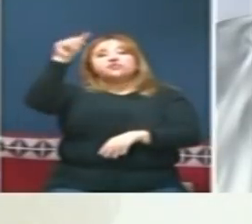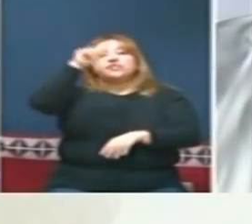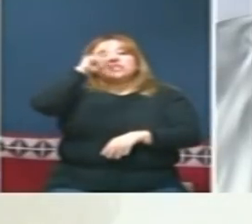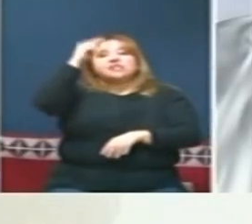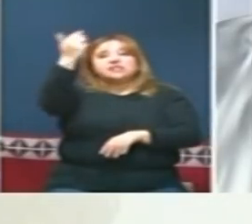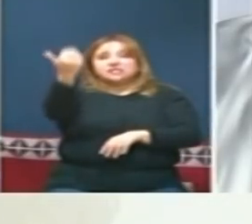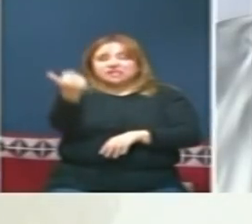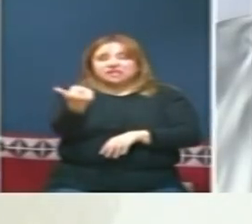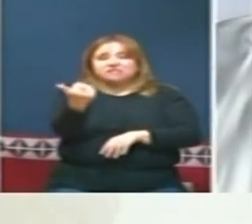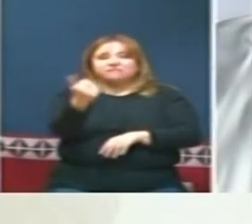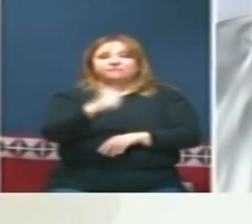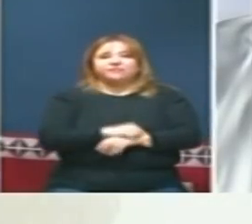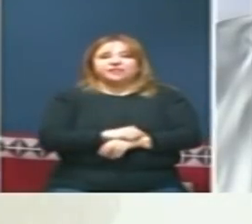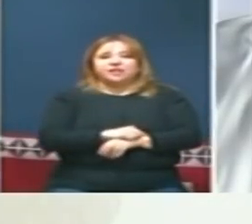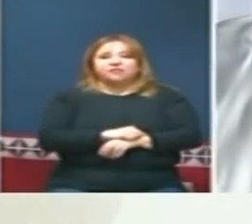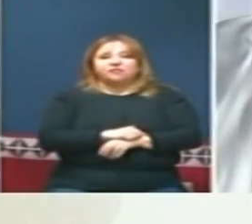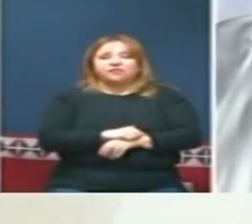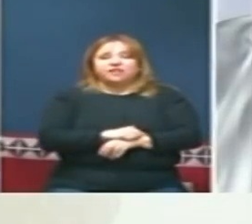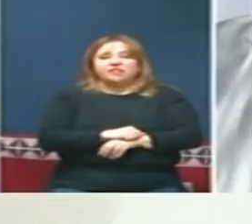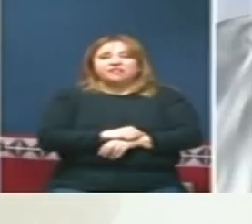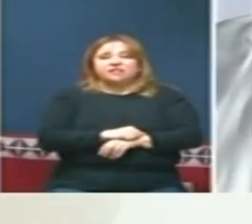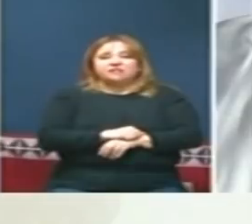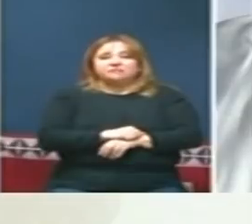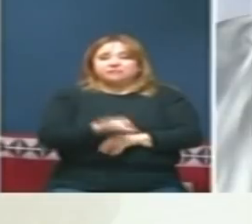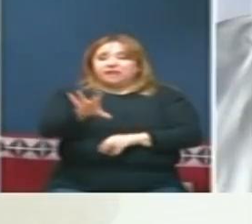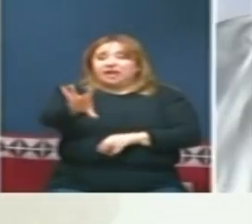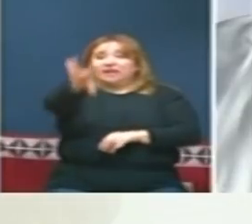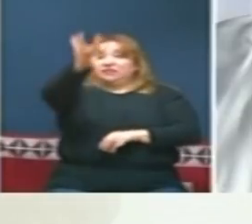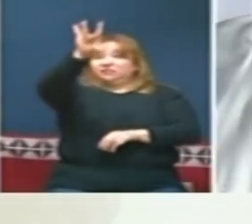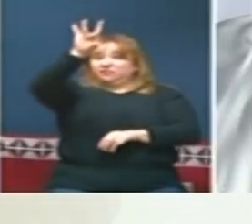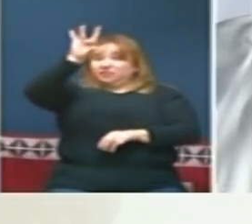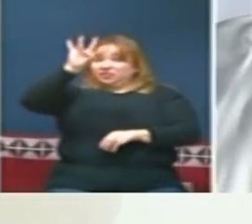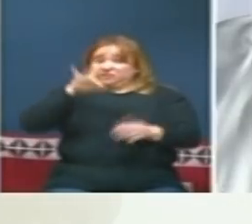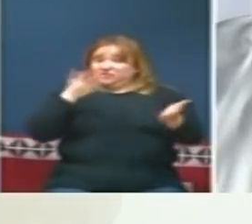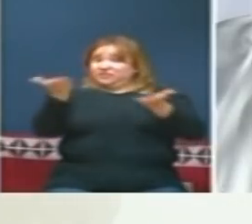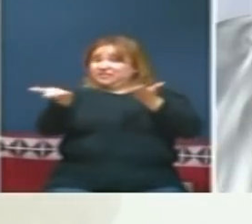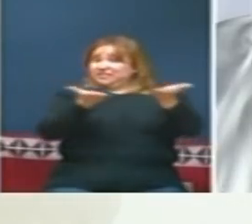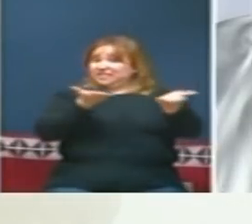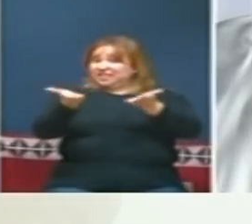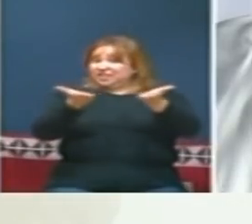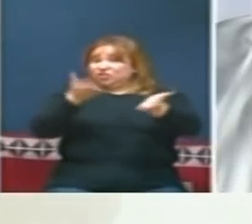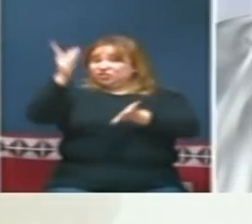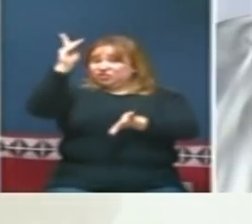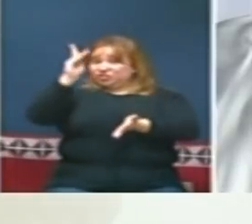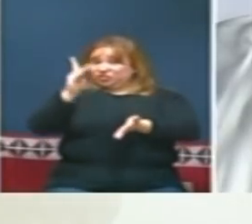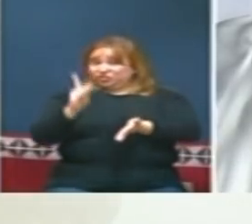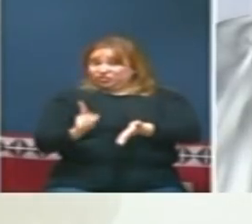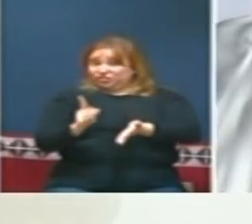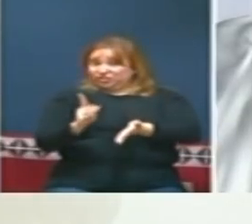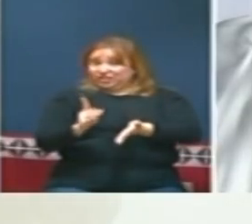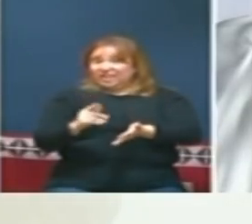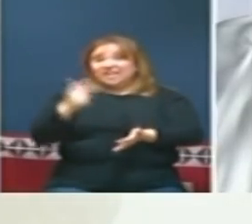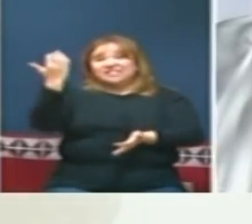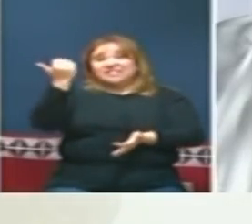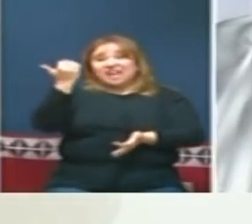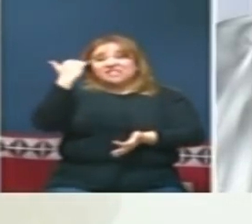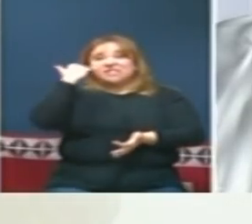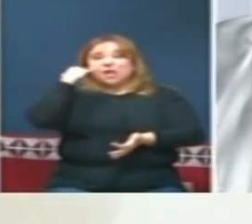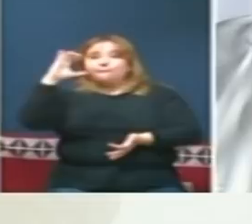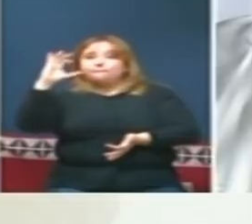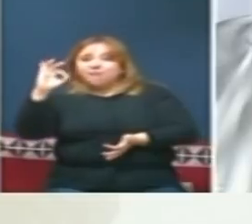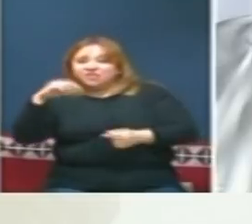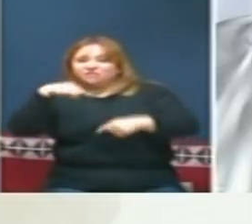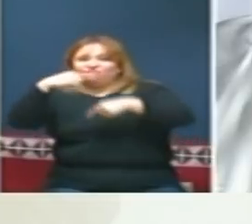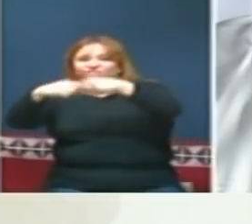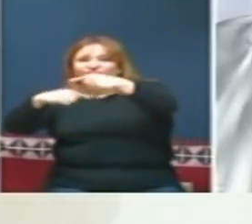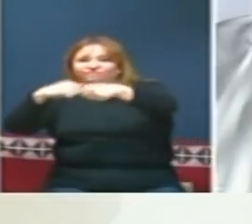27 de febrero de 1976 fue destinado de manera estable al servicio de dicha diócesis y el 6 de mayo sucesivo